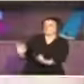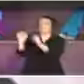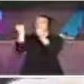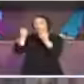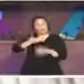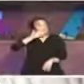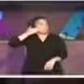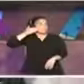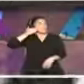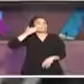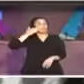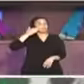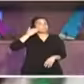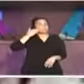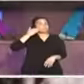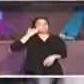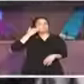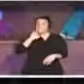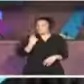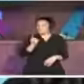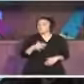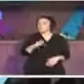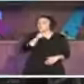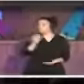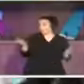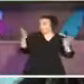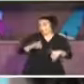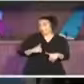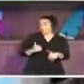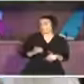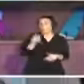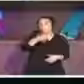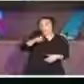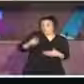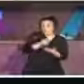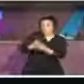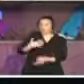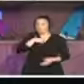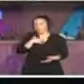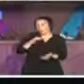Que si no eres rentable, que si no es suficiente con lo que tú aportas, te da una patada.